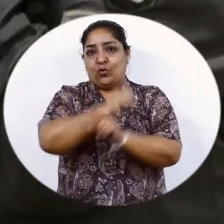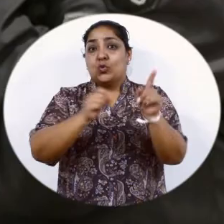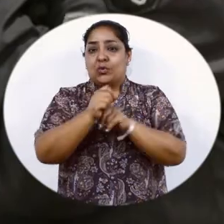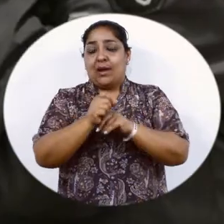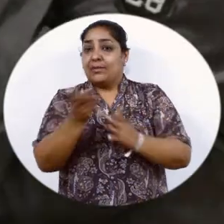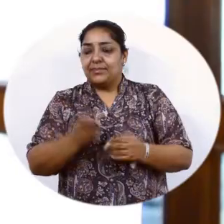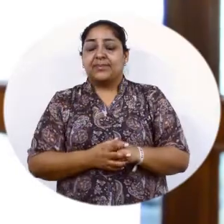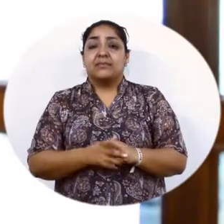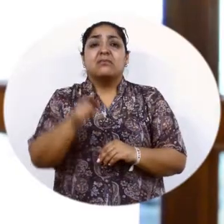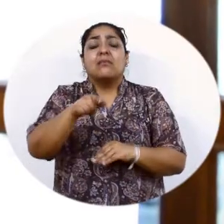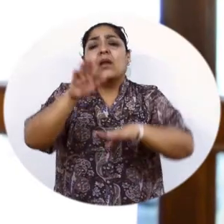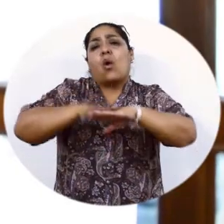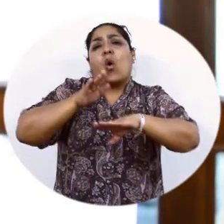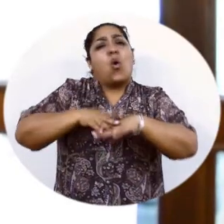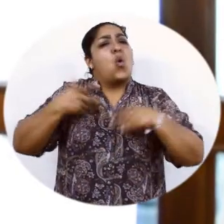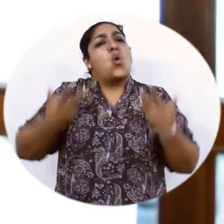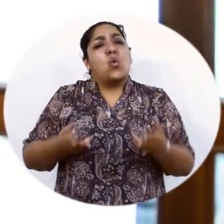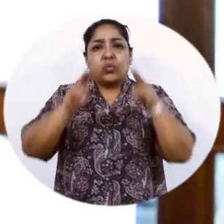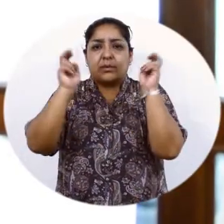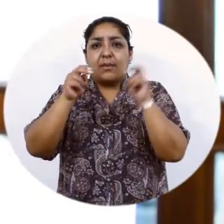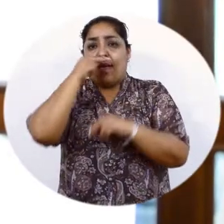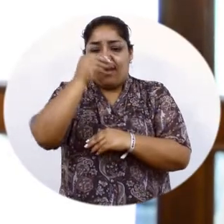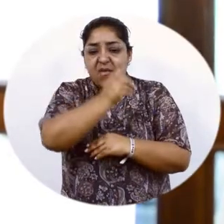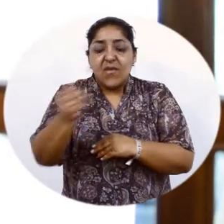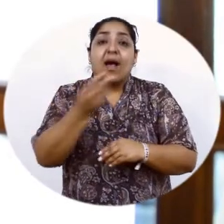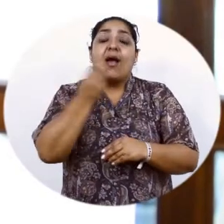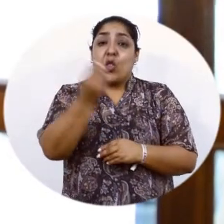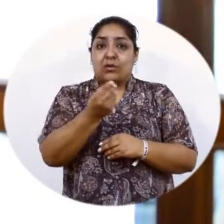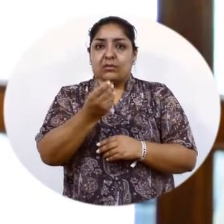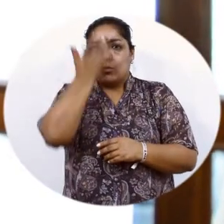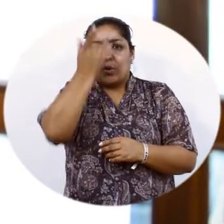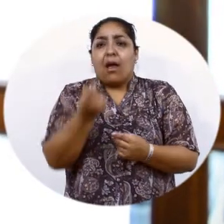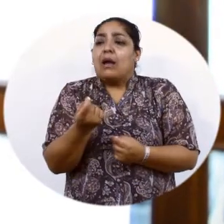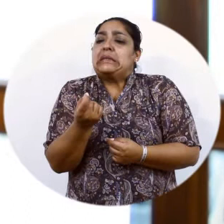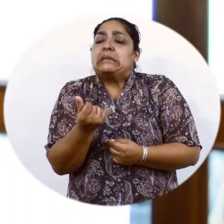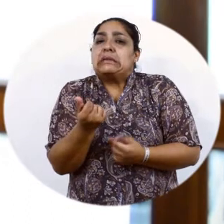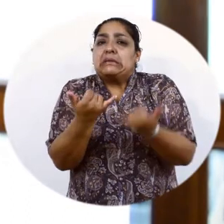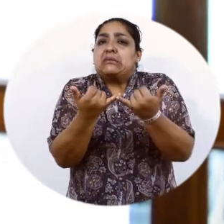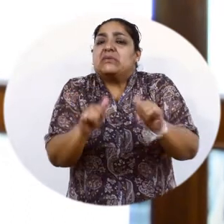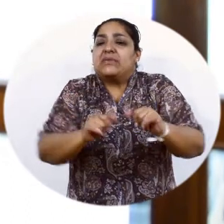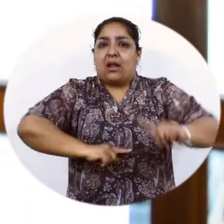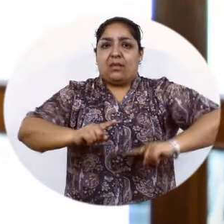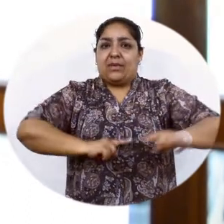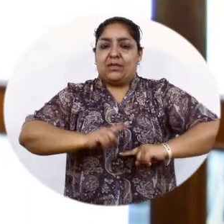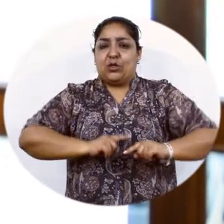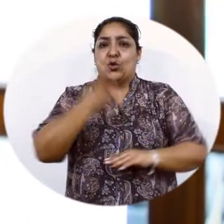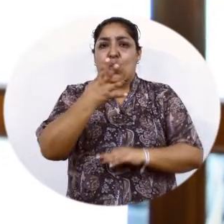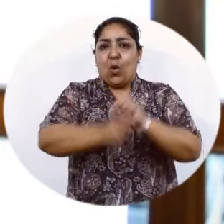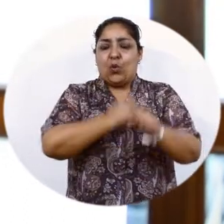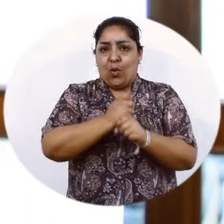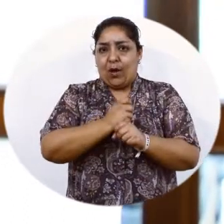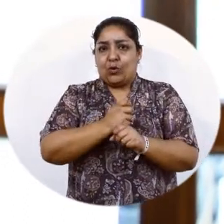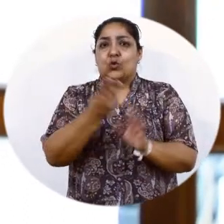social este primer consejo de política social se convoca bajo el tema de infancia y adolescencia porque estamos a puertas de cerrar la administración departamental